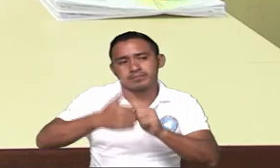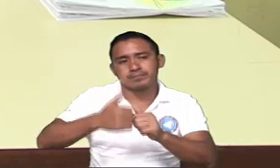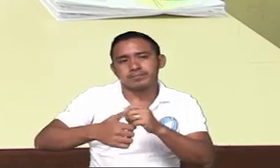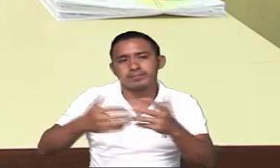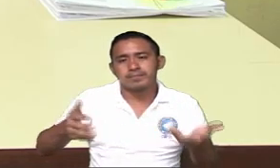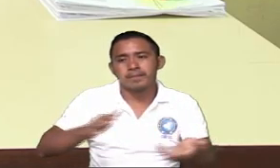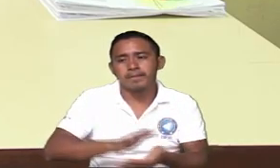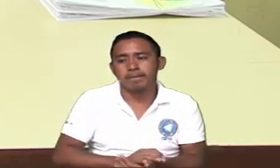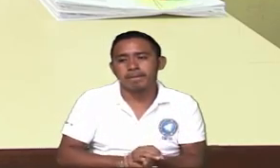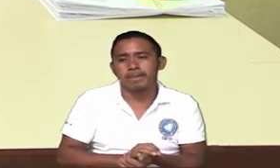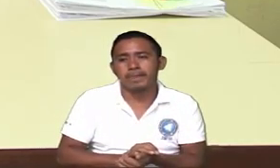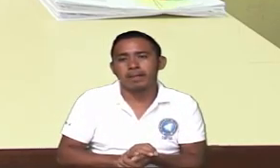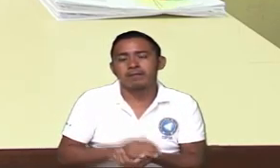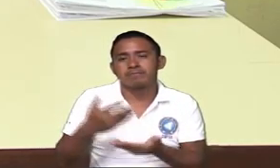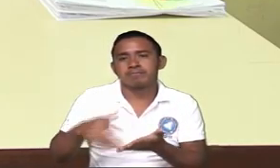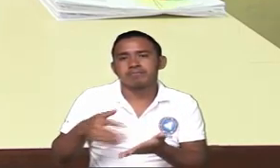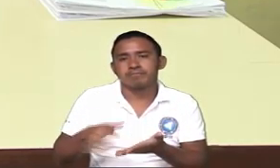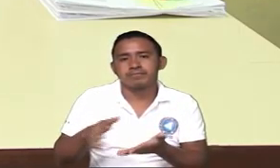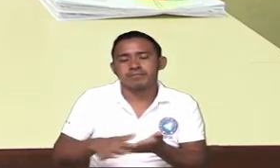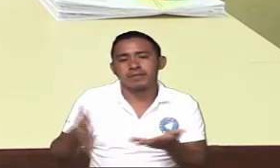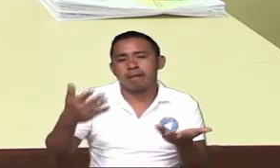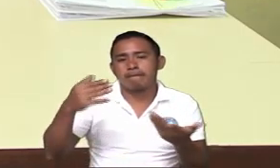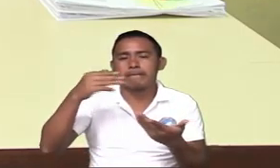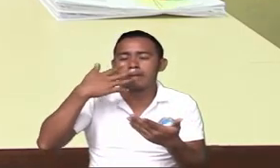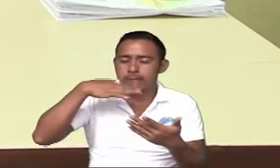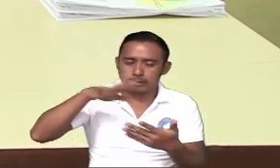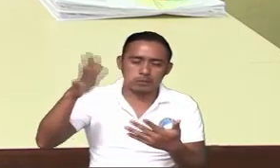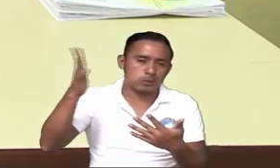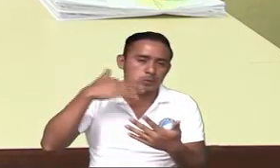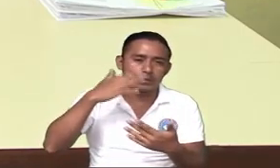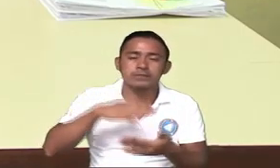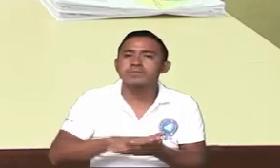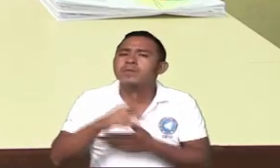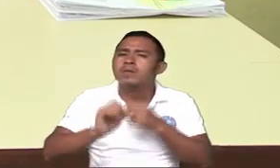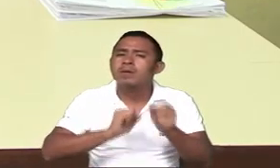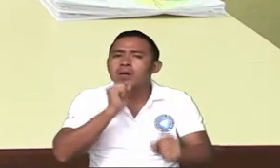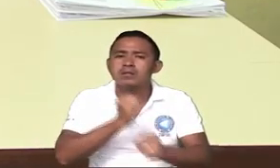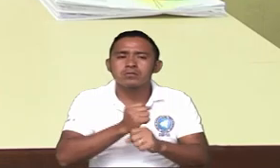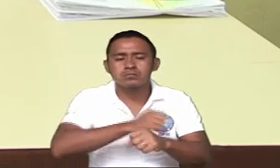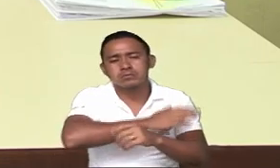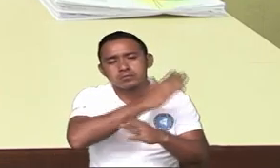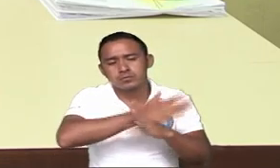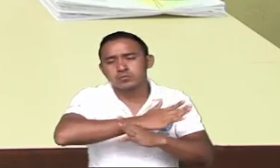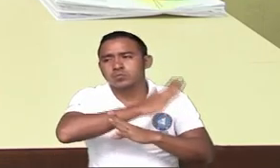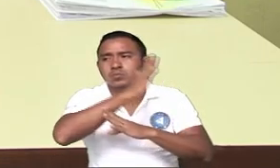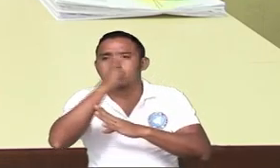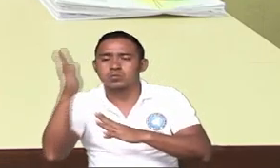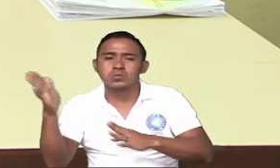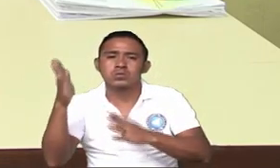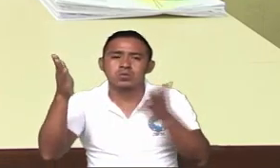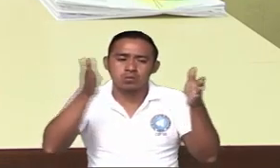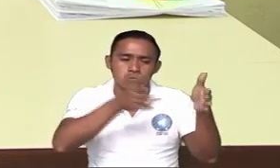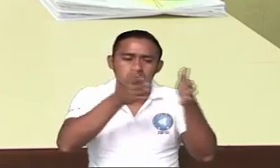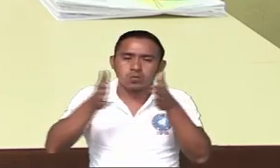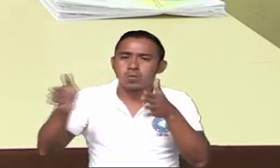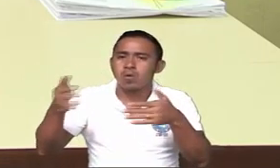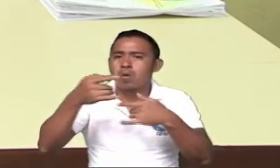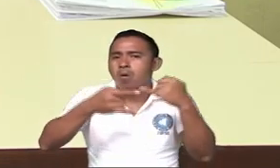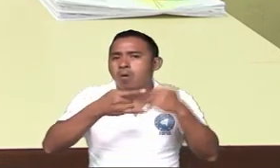y provocar o favorecer lo que es el mal aliento. ¿Hay edades? ¿Podemos hablar de edades, grupos de edades, grupos de